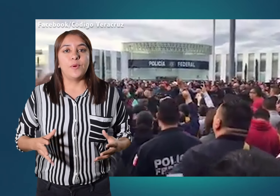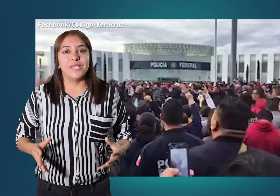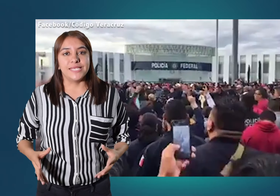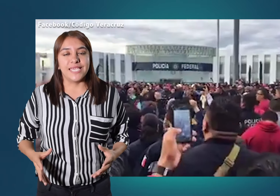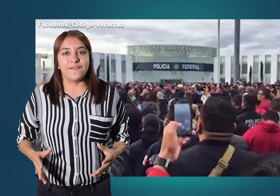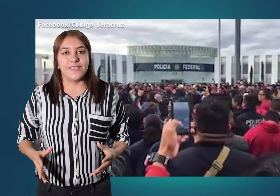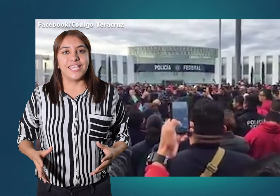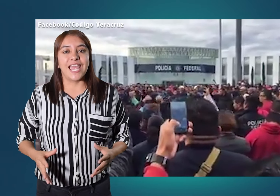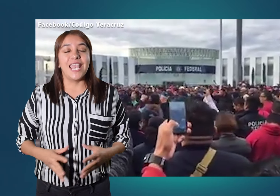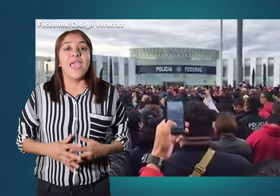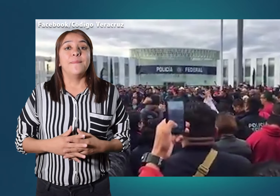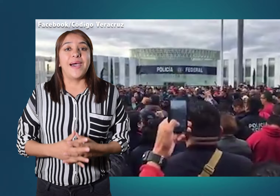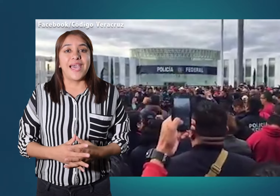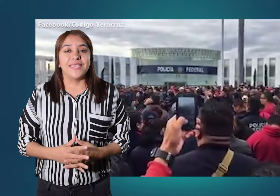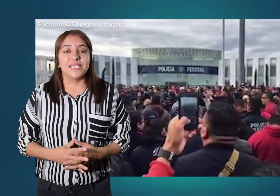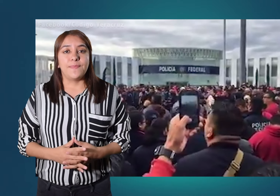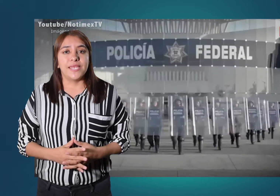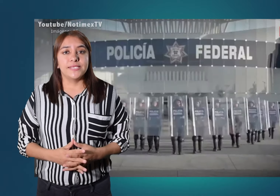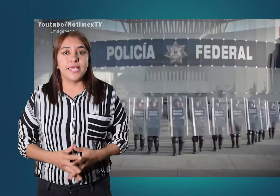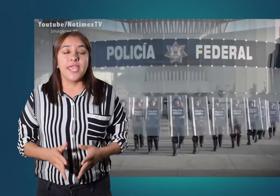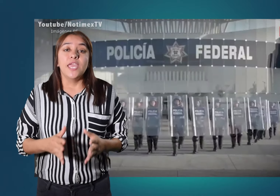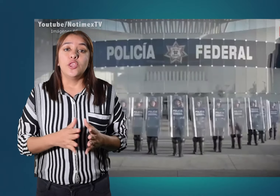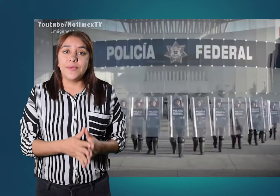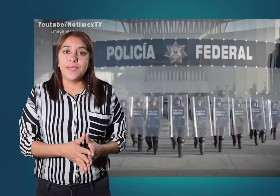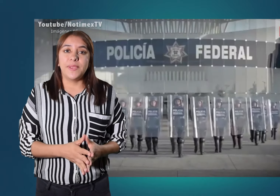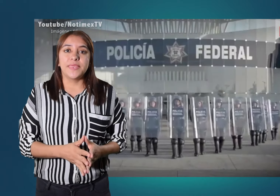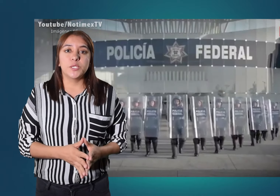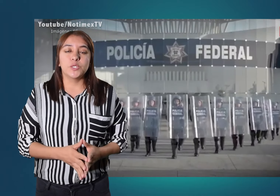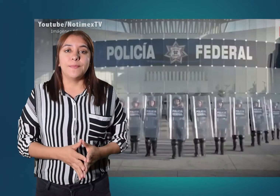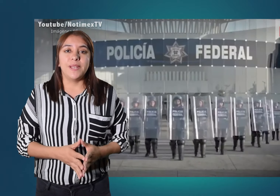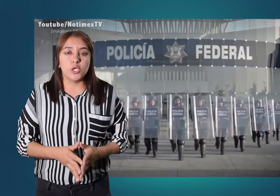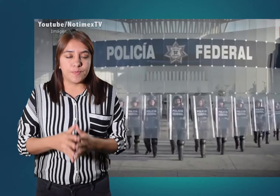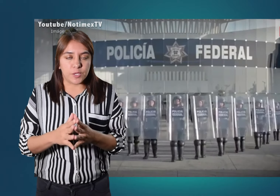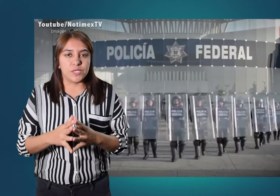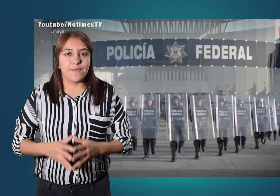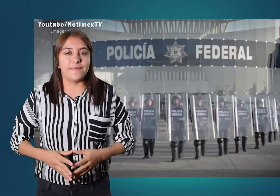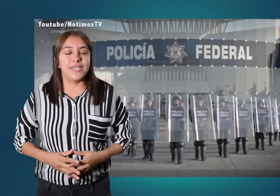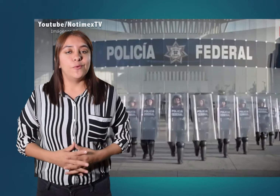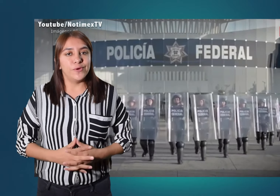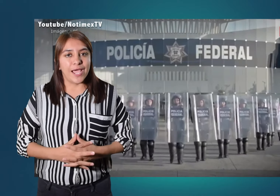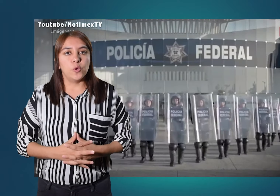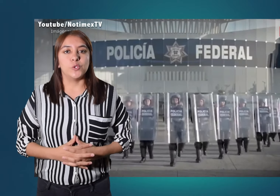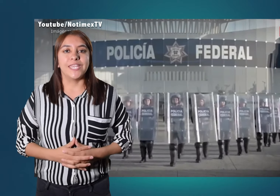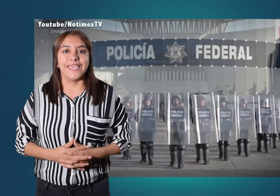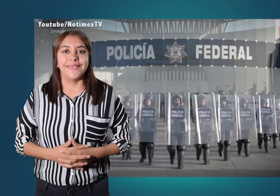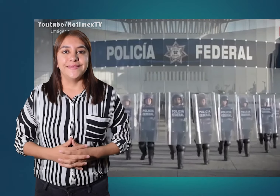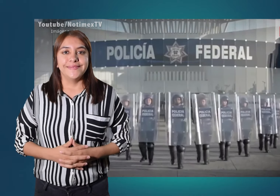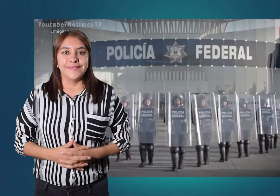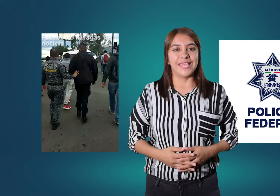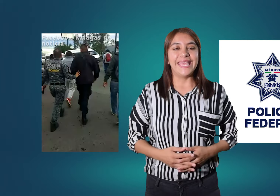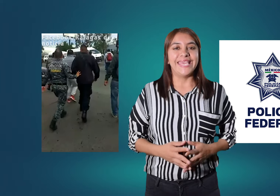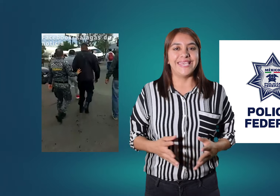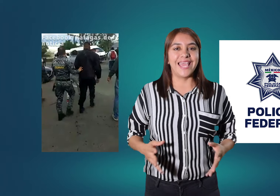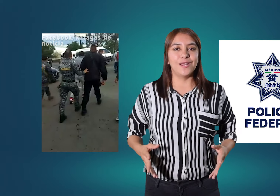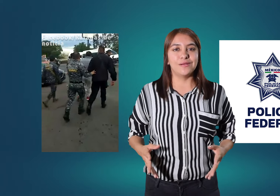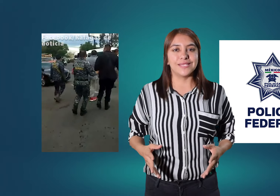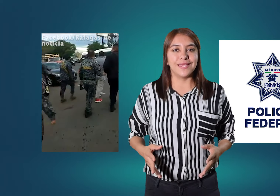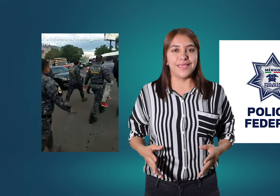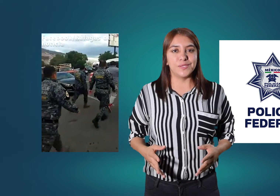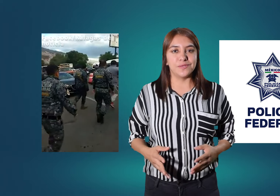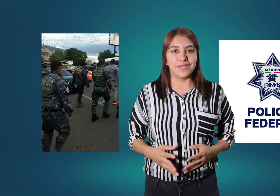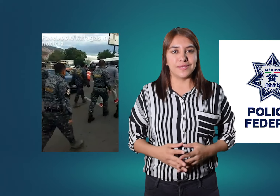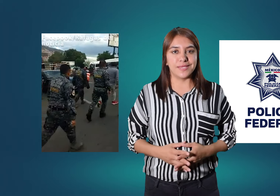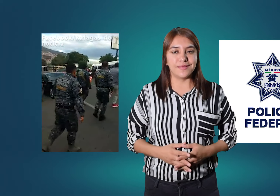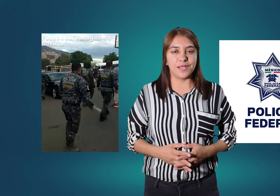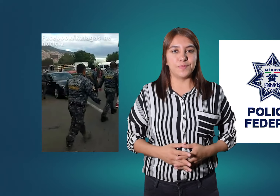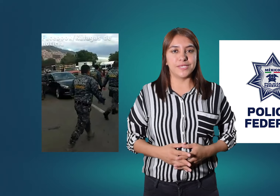meses la Policía Federal va a desaparecer. No van a perder sus empleos, pero sí va a haber un ajuste. Y algo que se